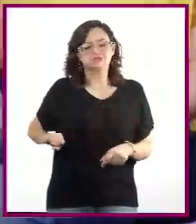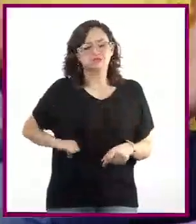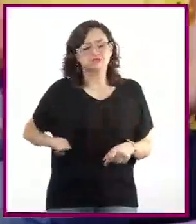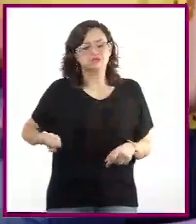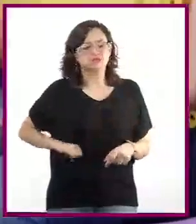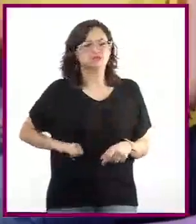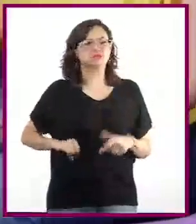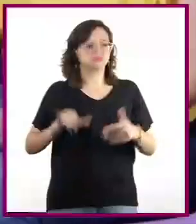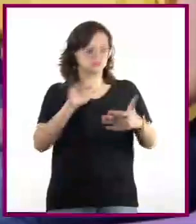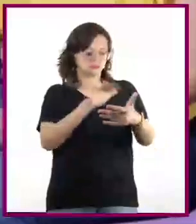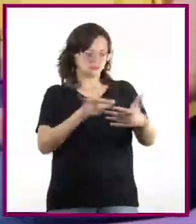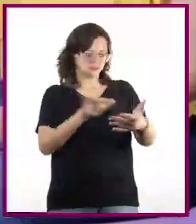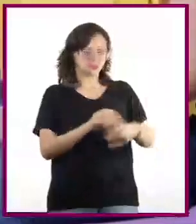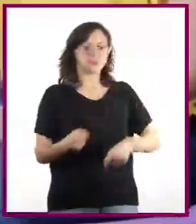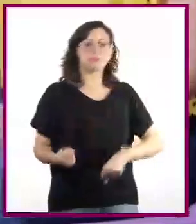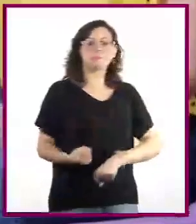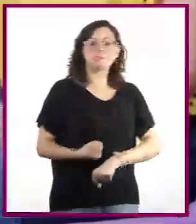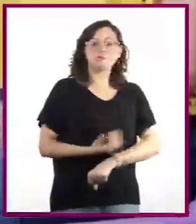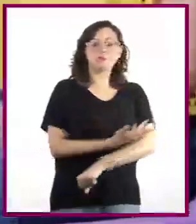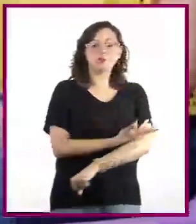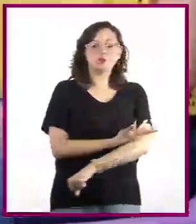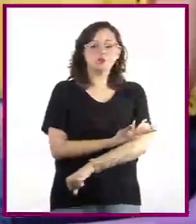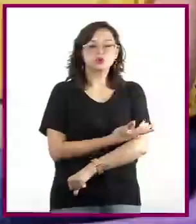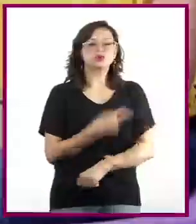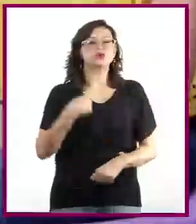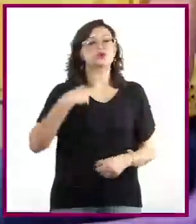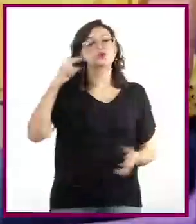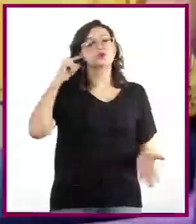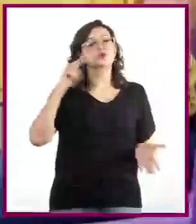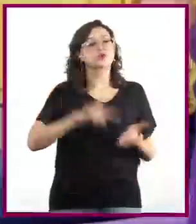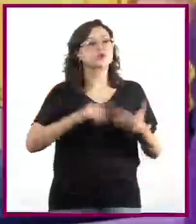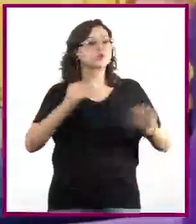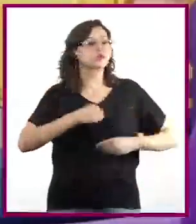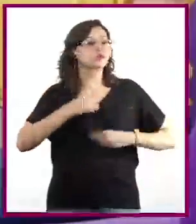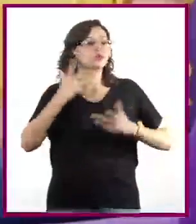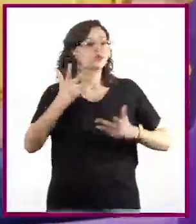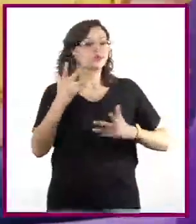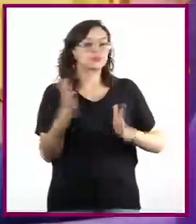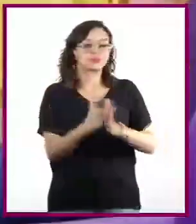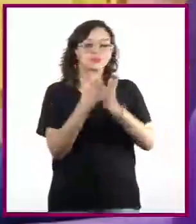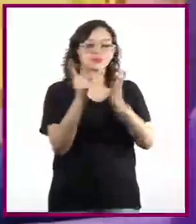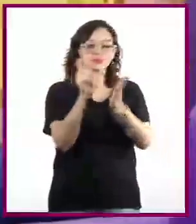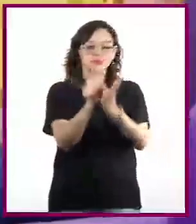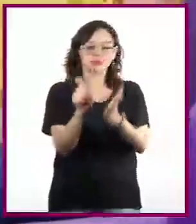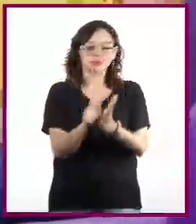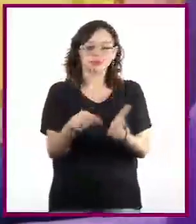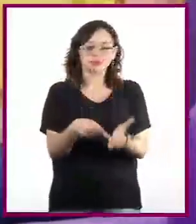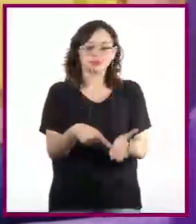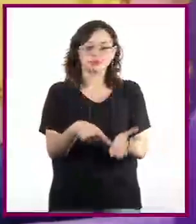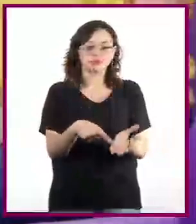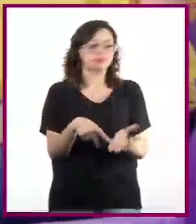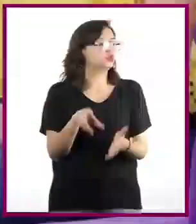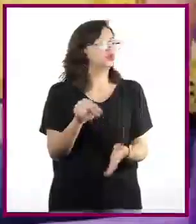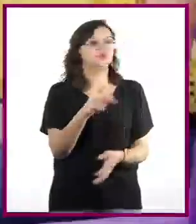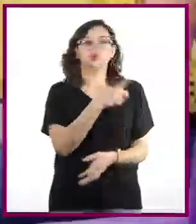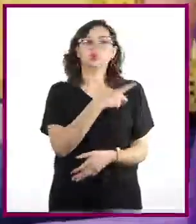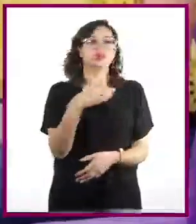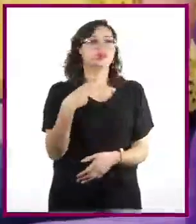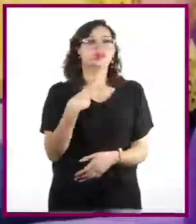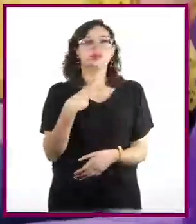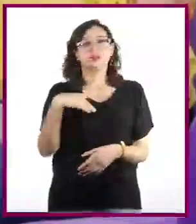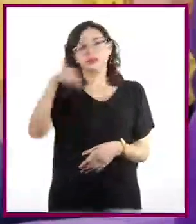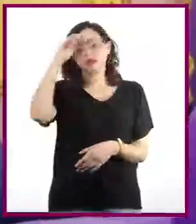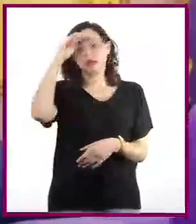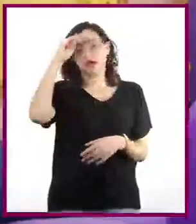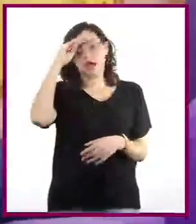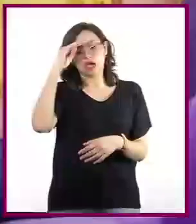la emoción que nos provocan. Yo creo que los poemas, yo creo que la literatura en general no se mide o no debemos medirla por el